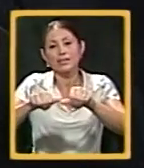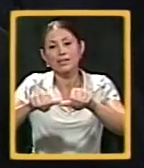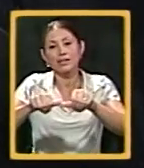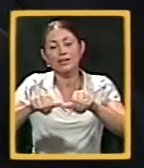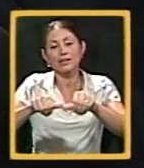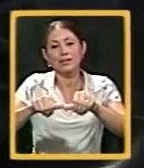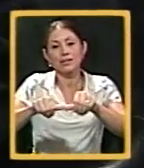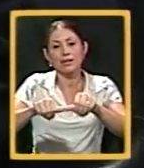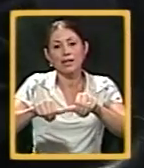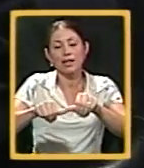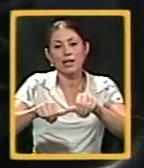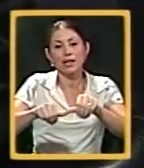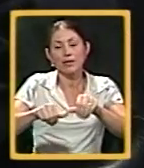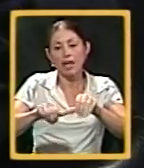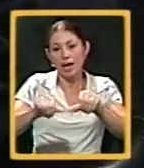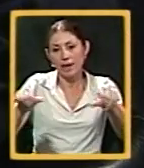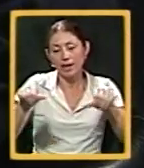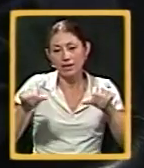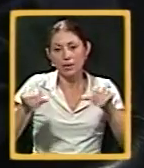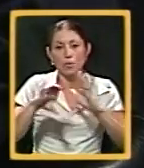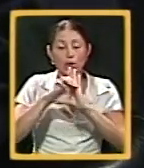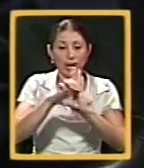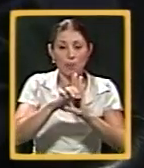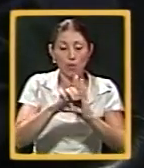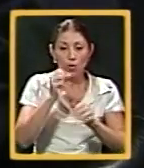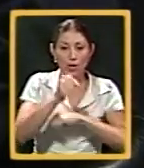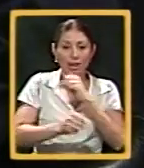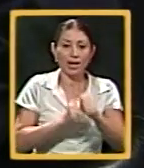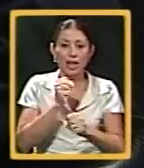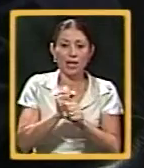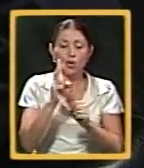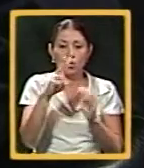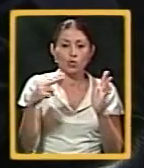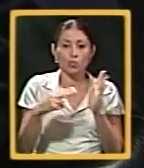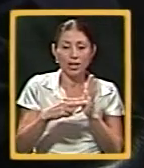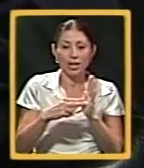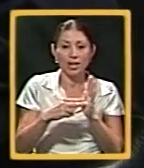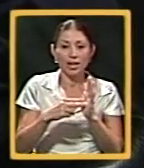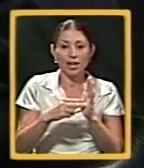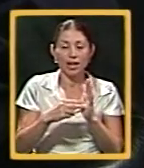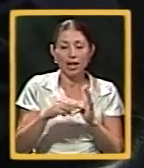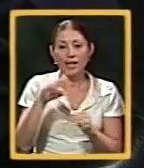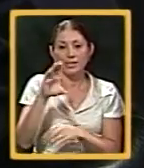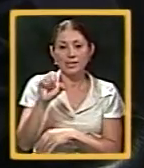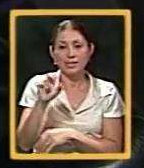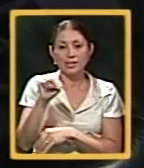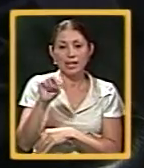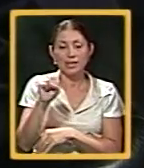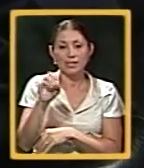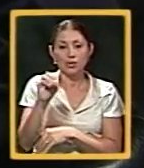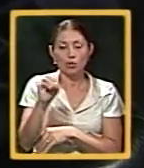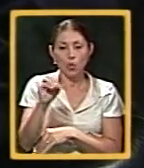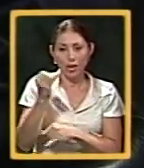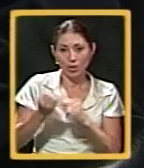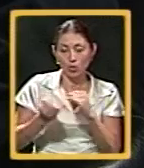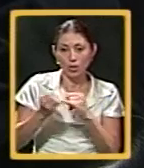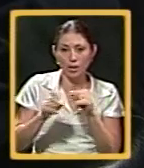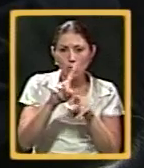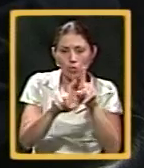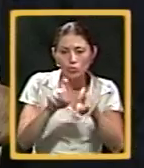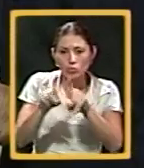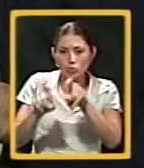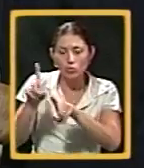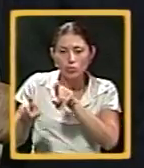sale en el año 2000 el censo, el último censo, que se